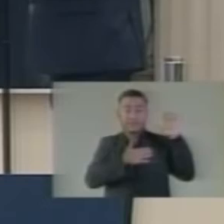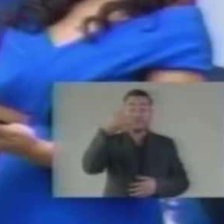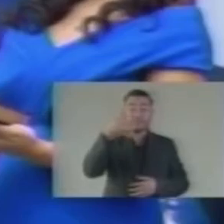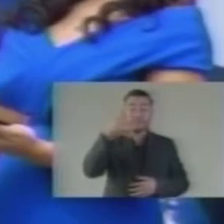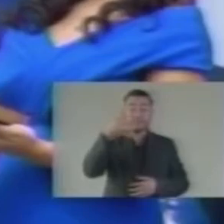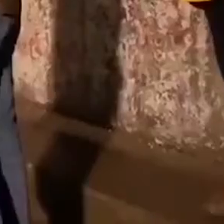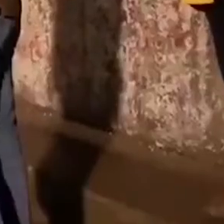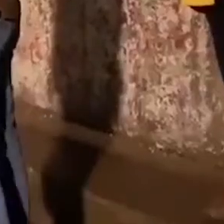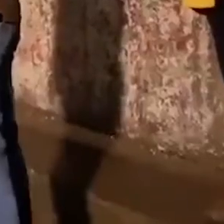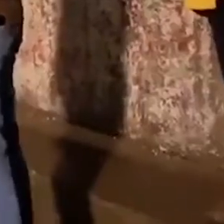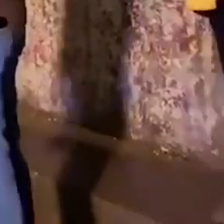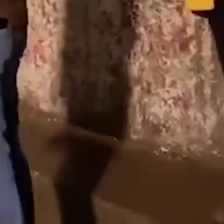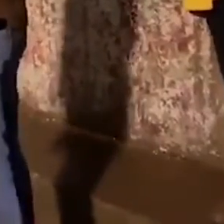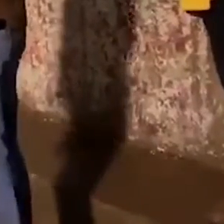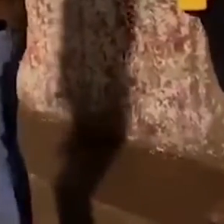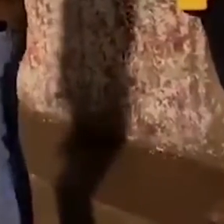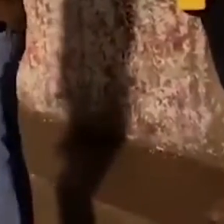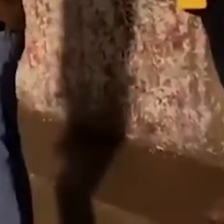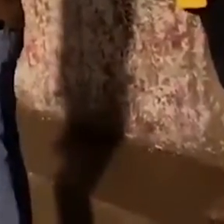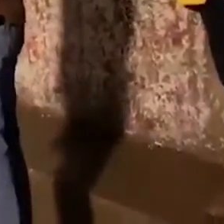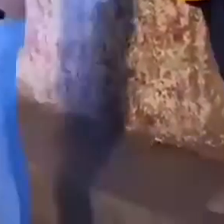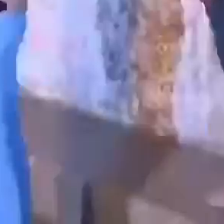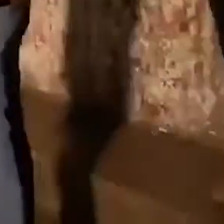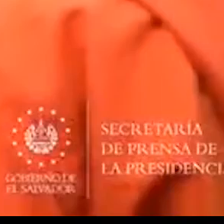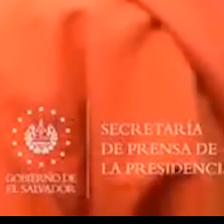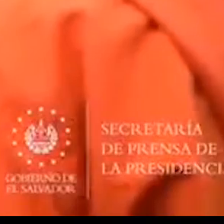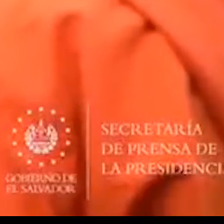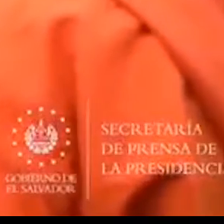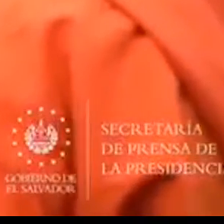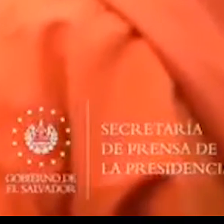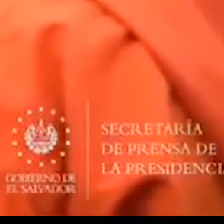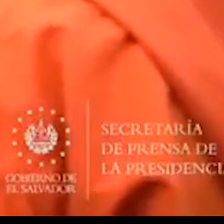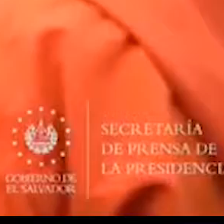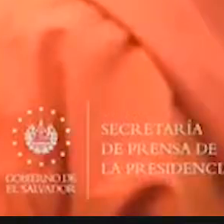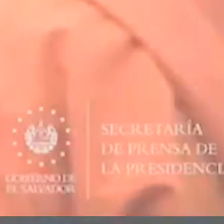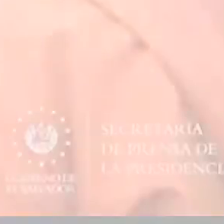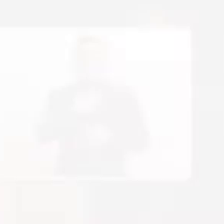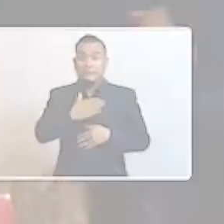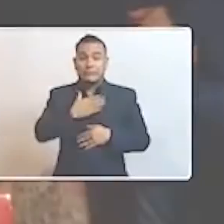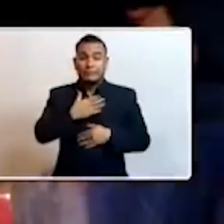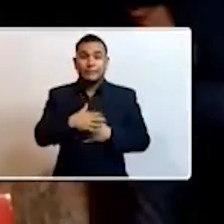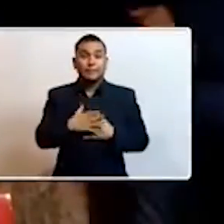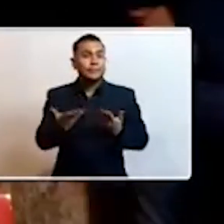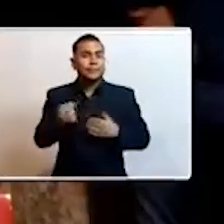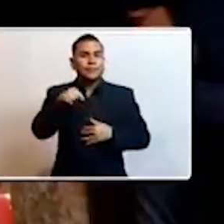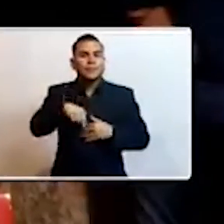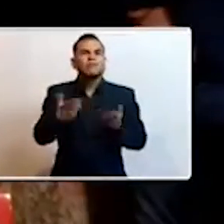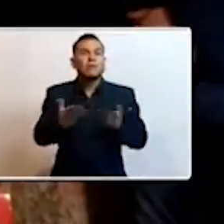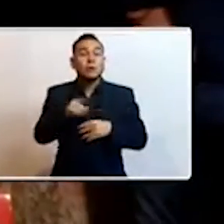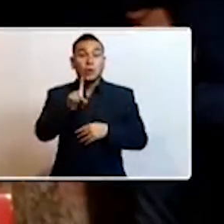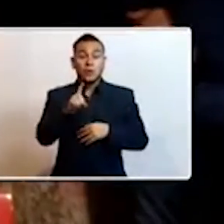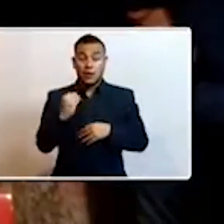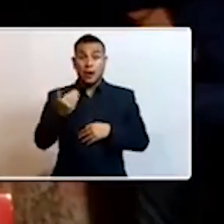frente del Ejecutivo, se trasladó hasta el puente Agua Caliente en Soyapango, otra de las zonas afectadas por las lluvias. Hoy estamos cumpliendo un